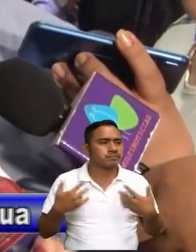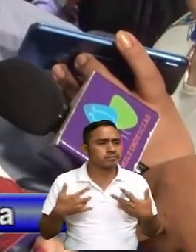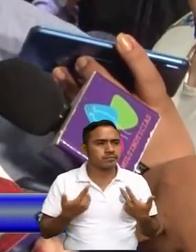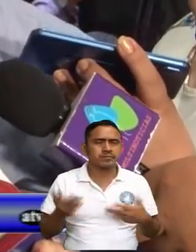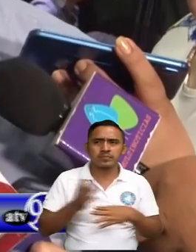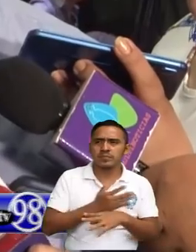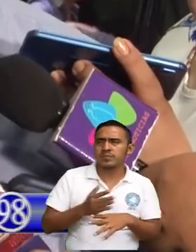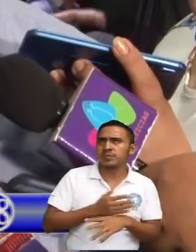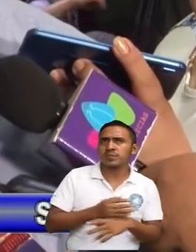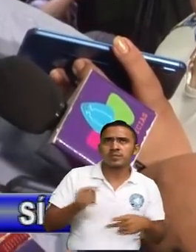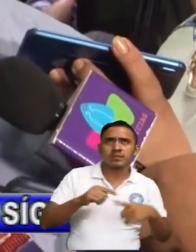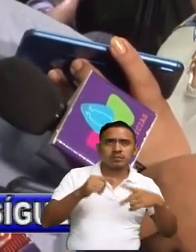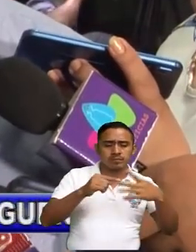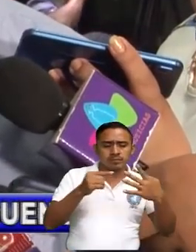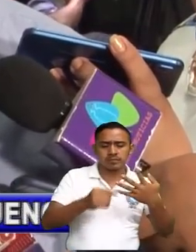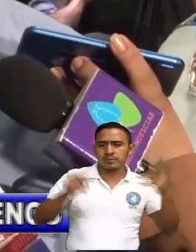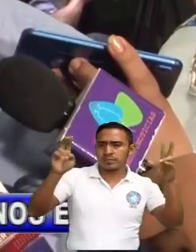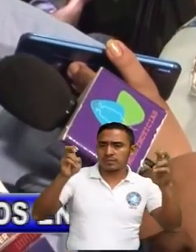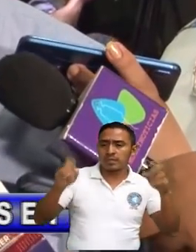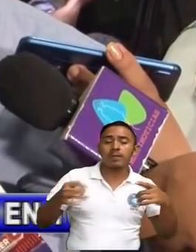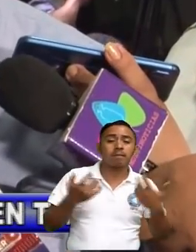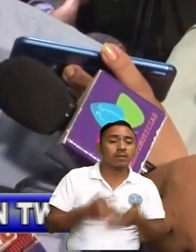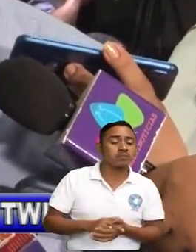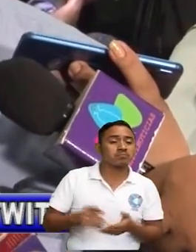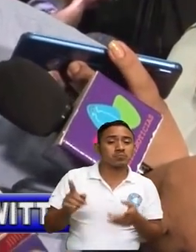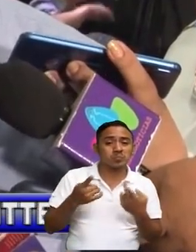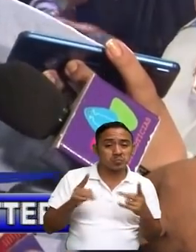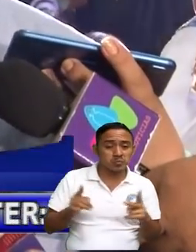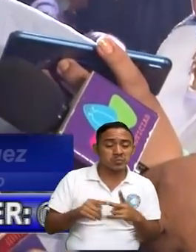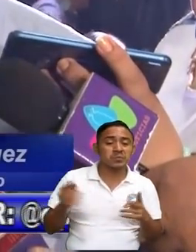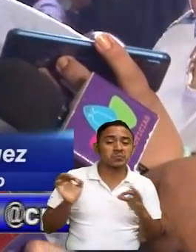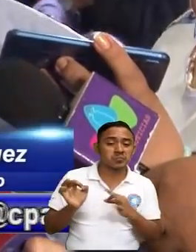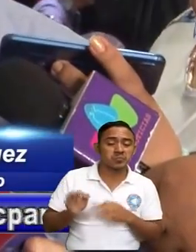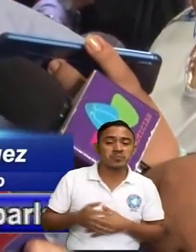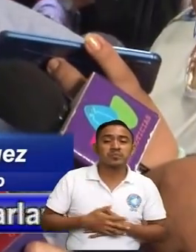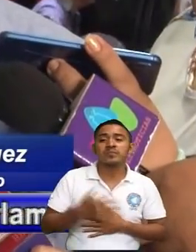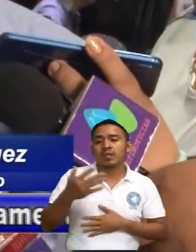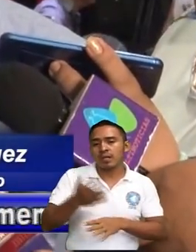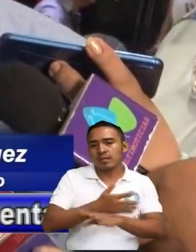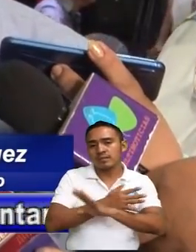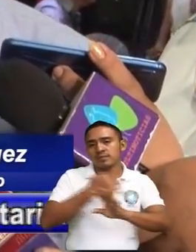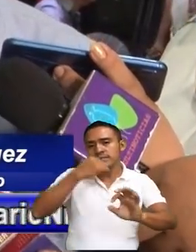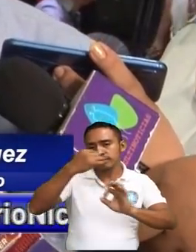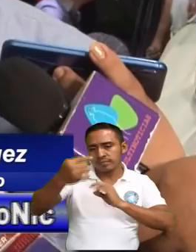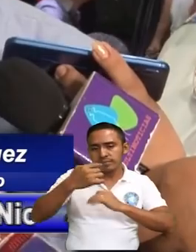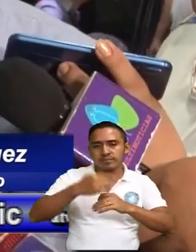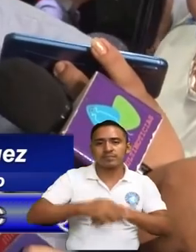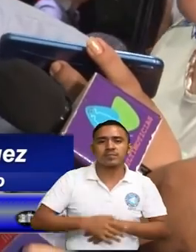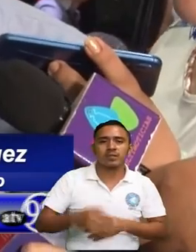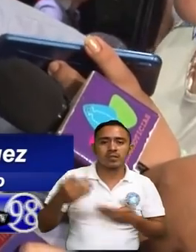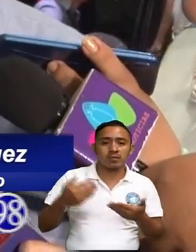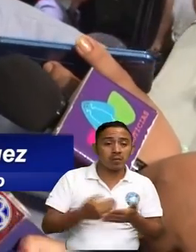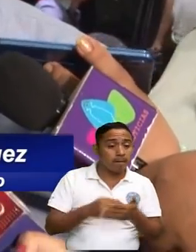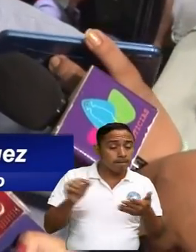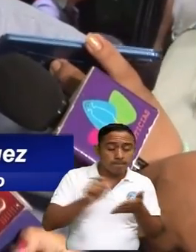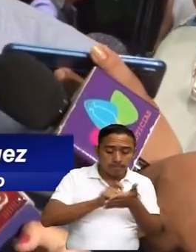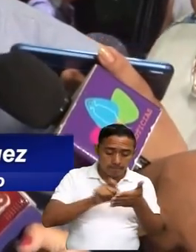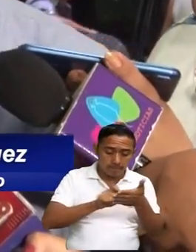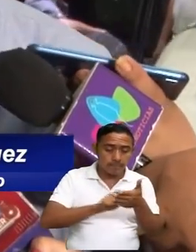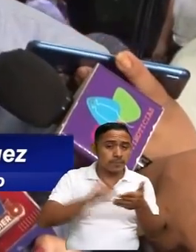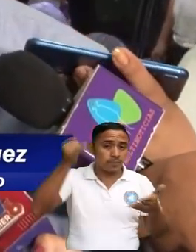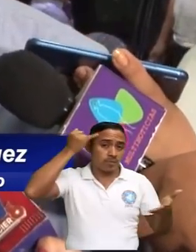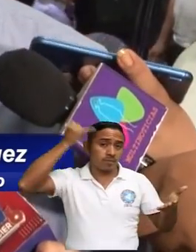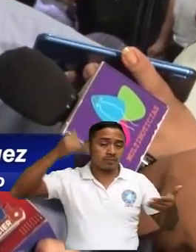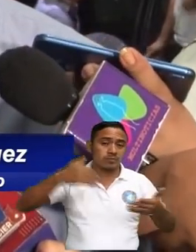de temas, la temática, los ritmos, y sobre todo es, como les decía, composiciones muy frescas de